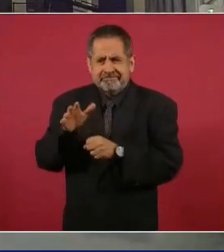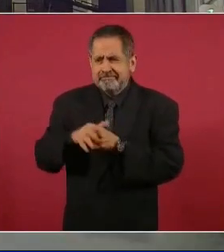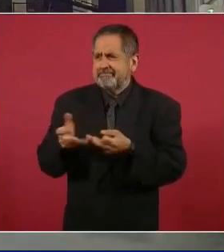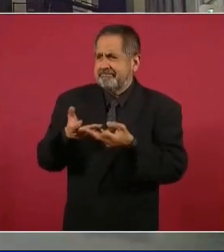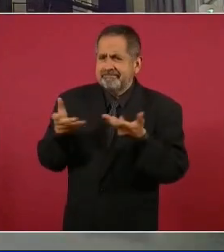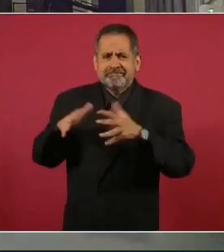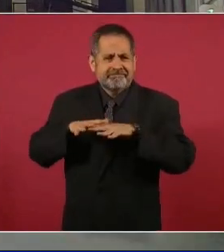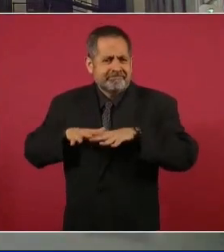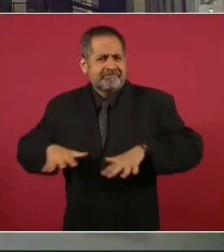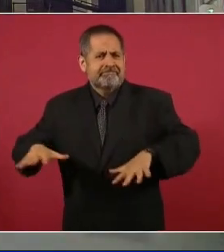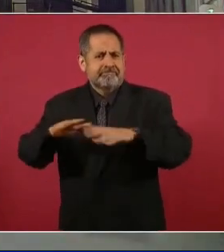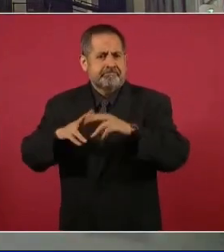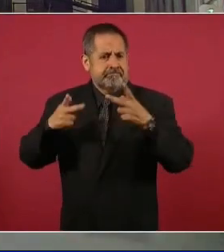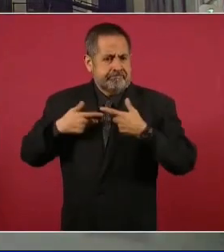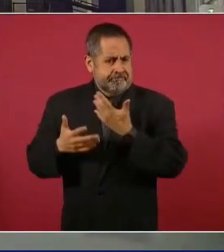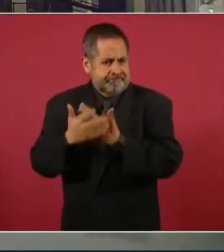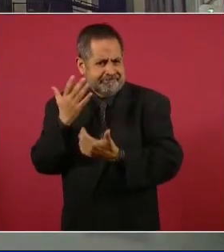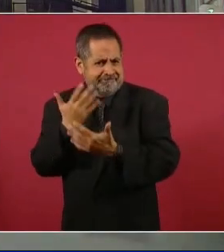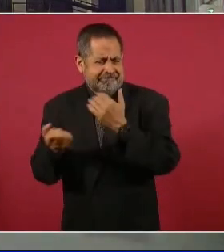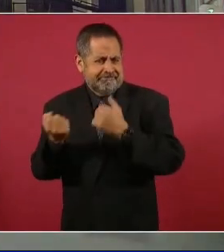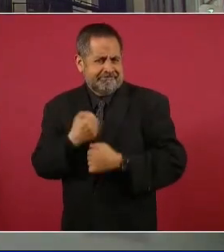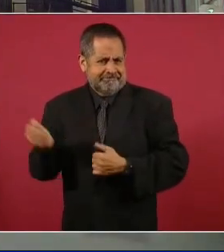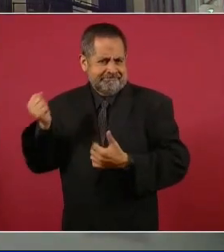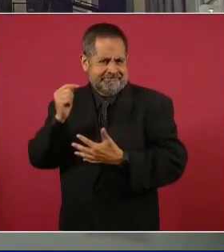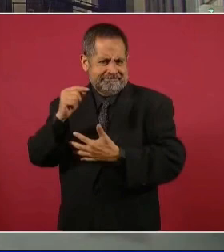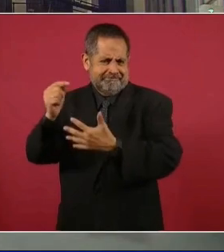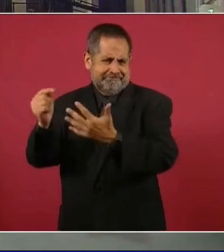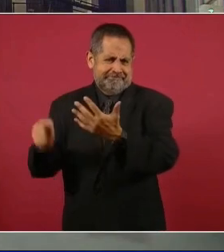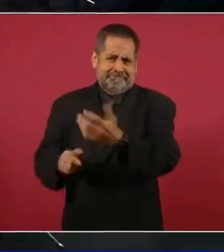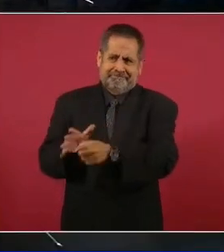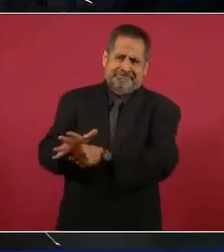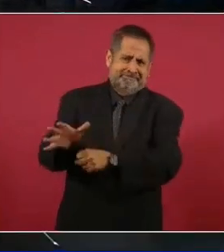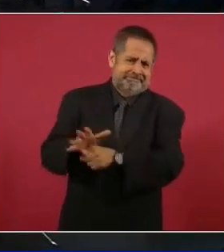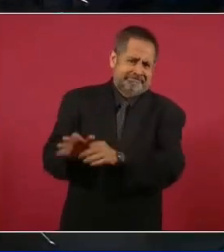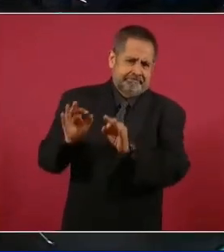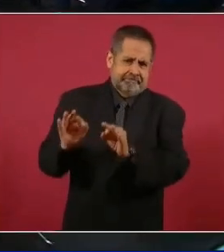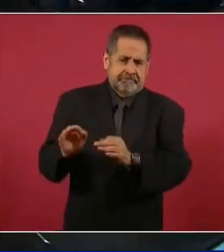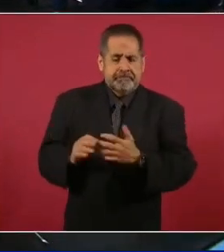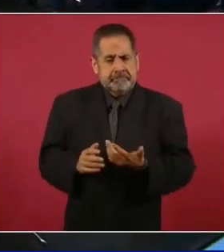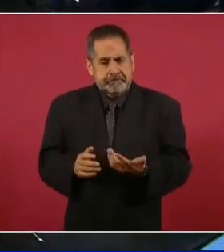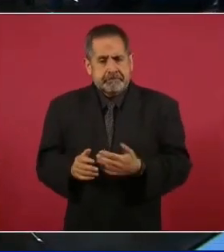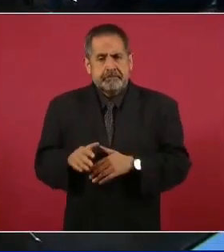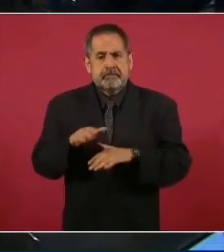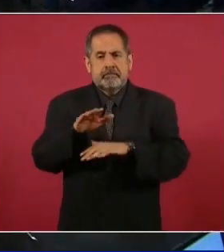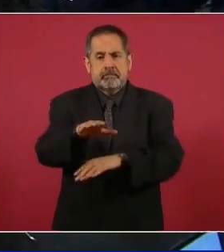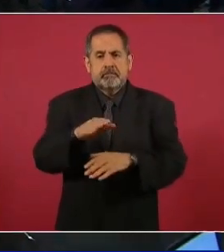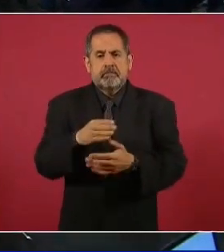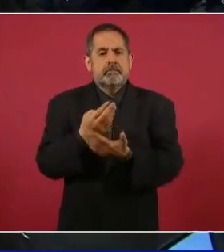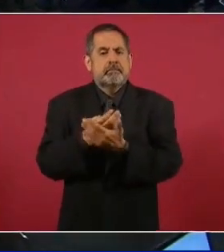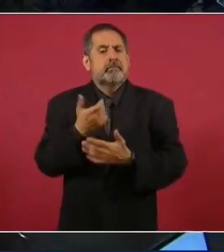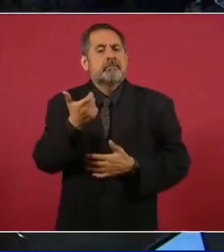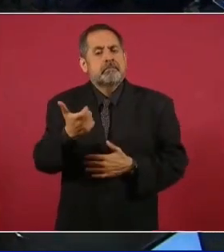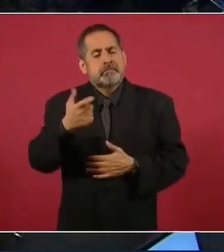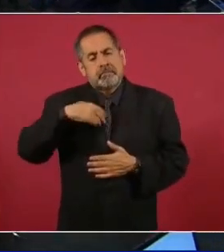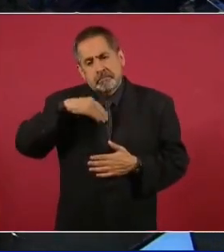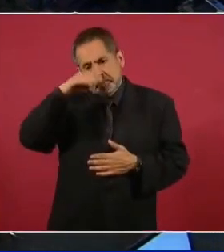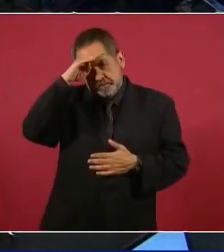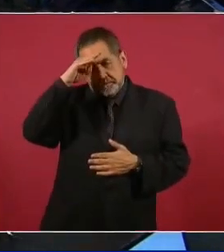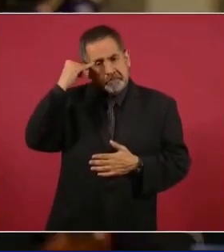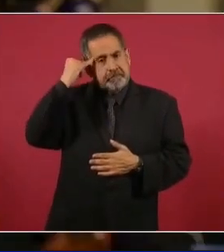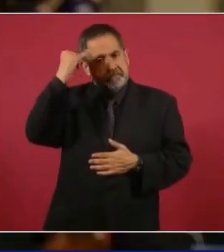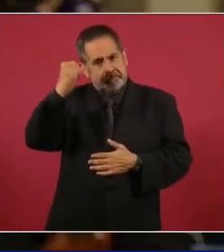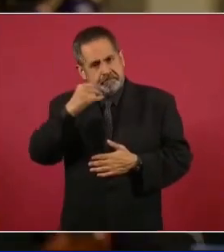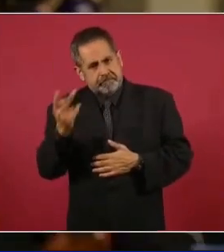la mano de obra calificada y un sinnúmero de situaciones. Sobre el tema de la economía, señor presidente, en particular, yo le quiero hacer la pregunta,